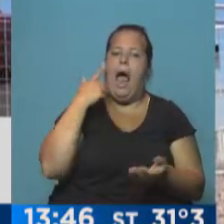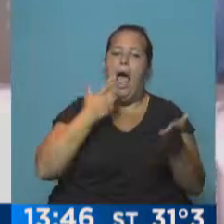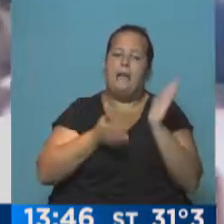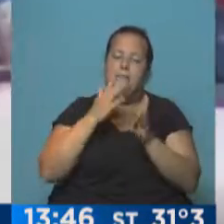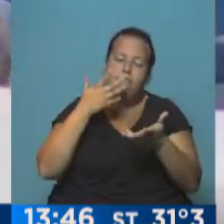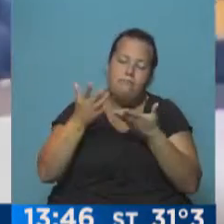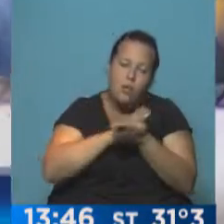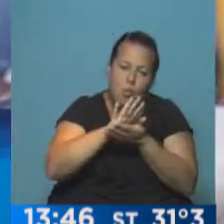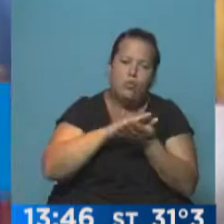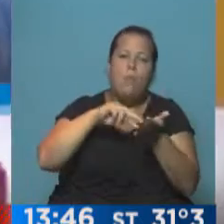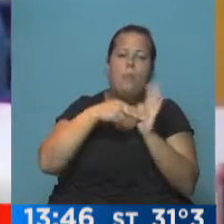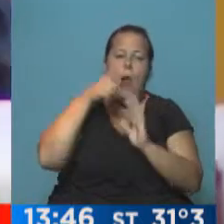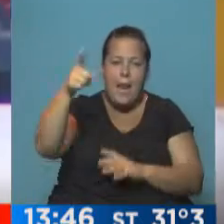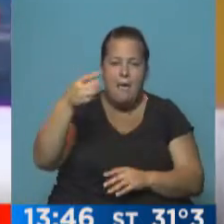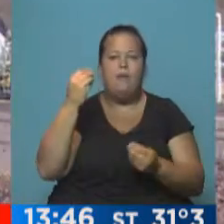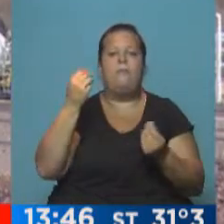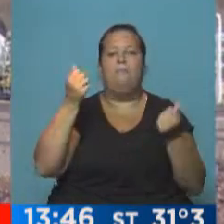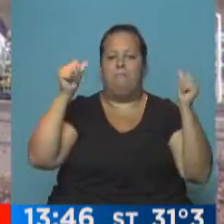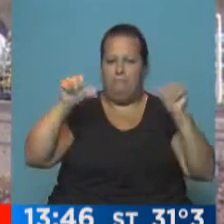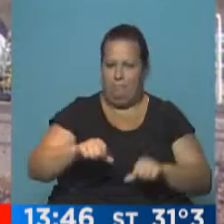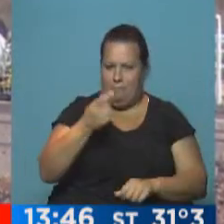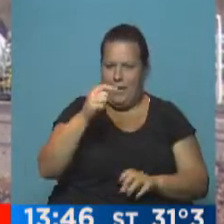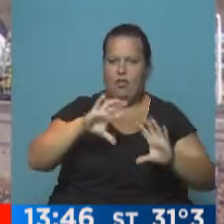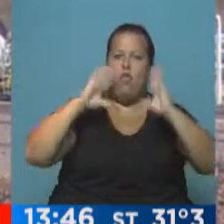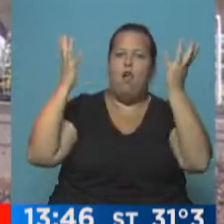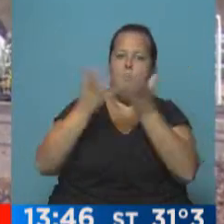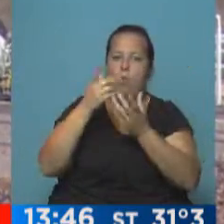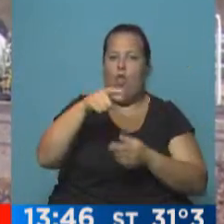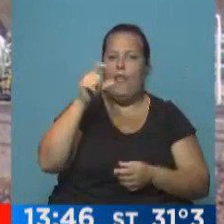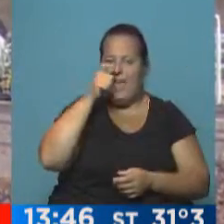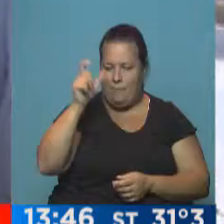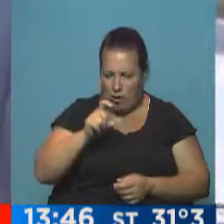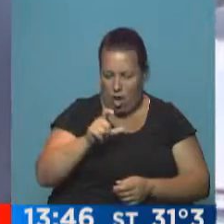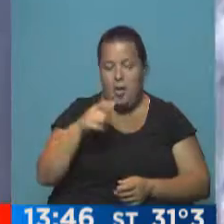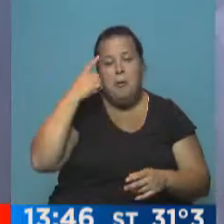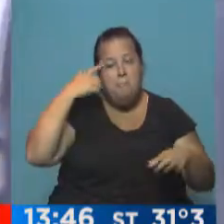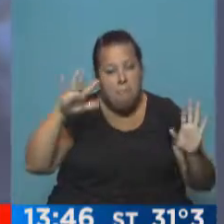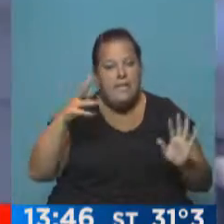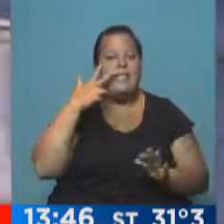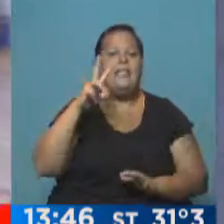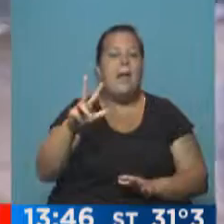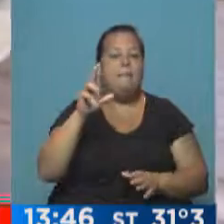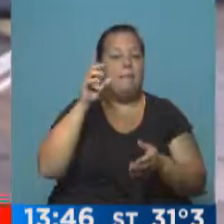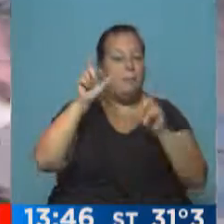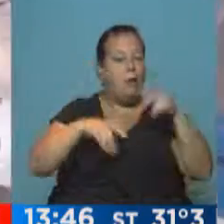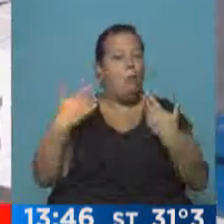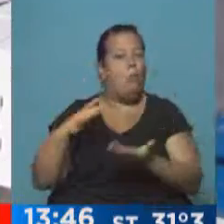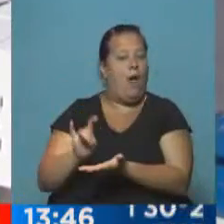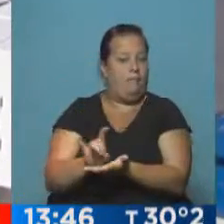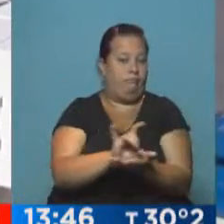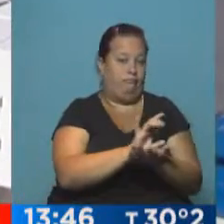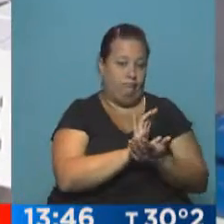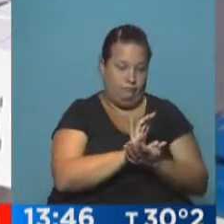crisis que atraviesa la provincia por la caída del precio internacional del crudo. Estiman que más de 3.000 puestos de trabajo